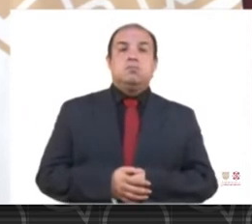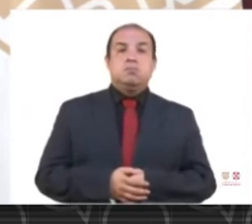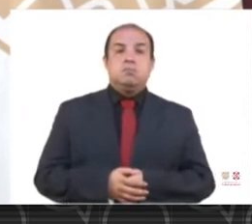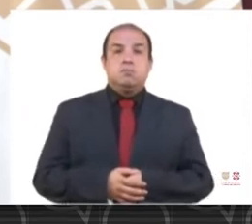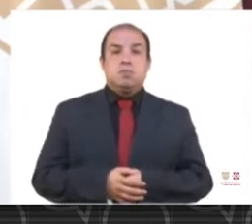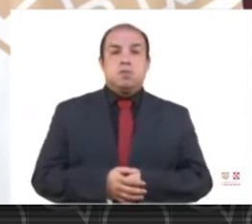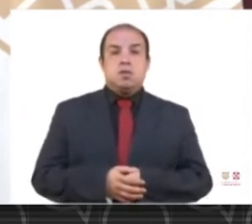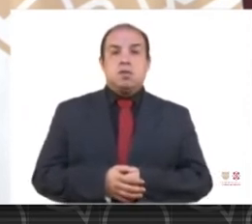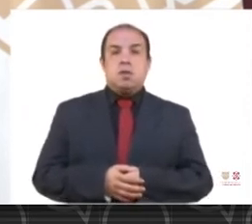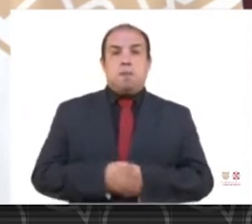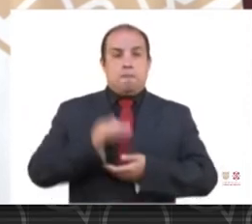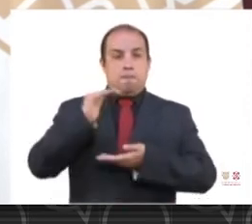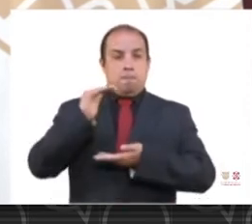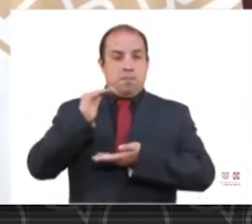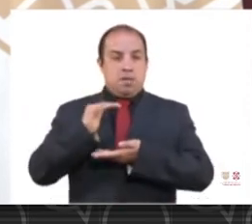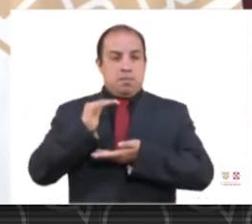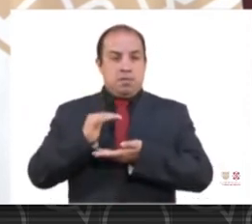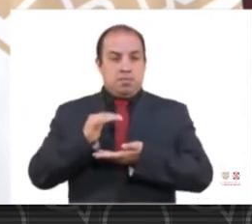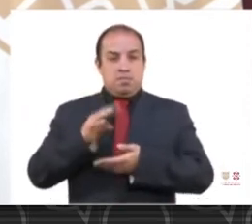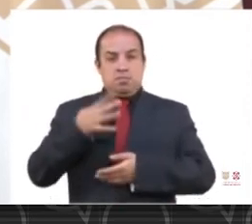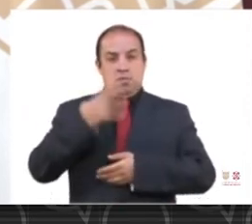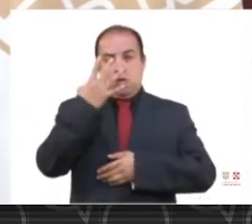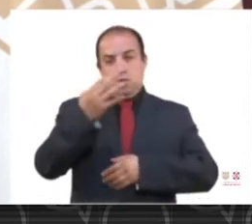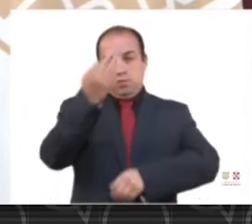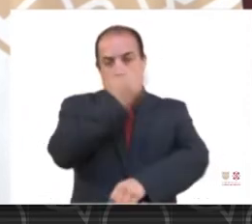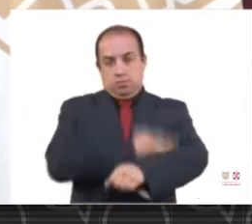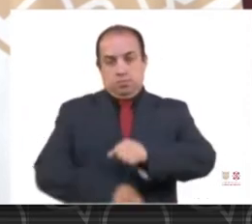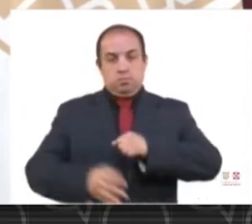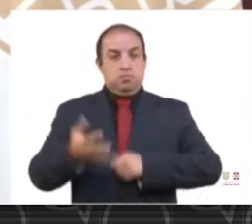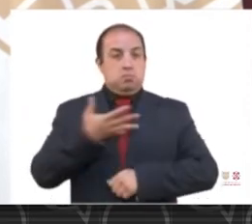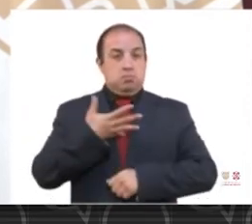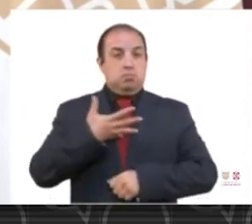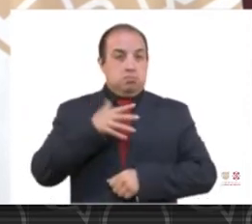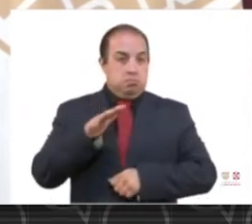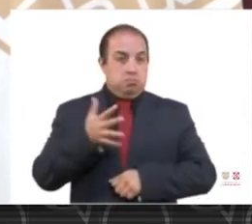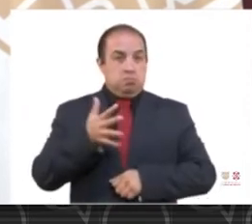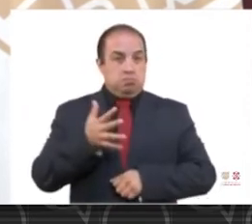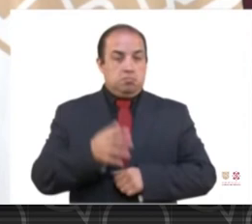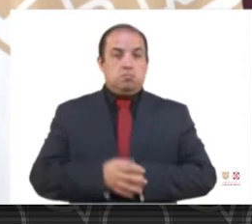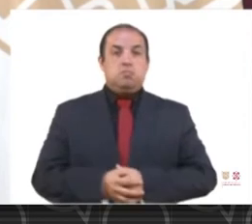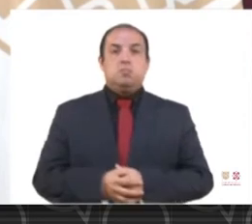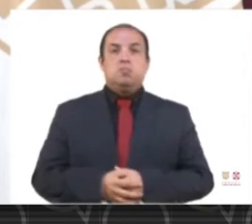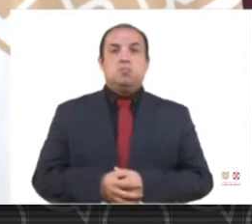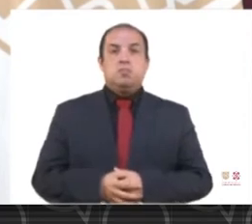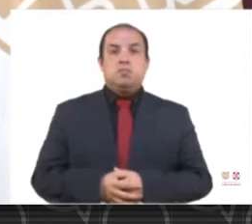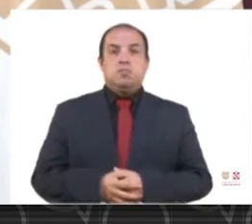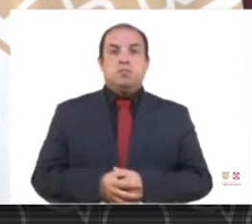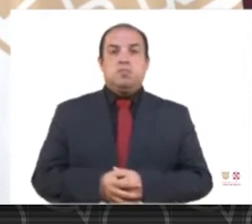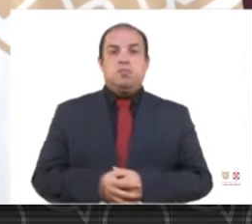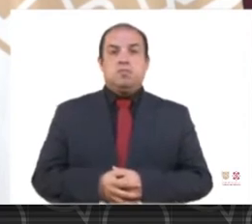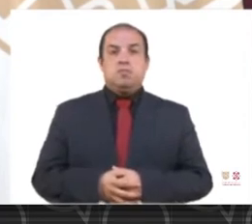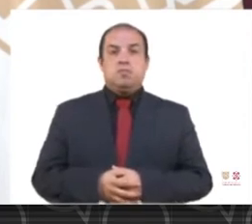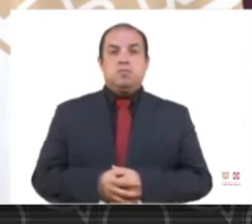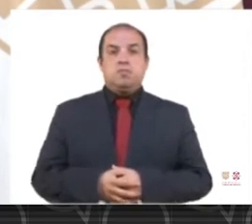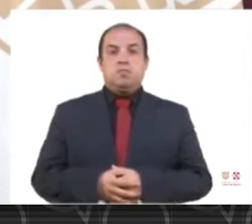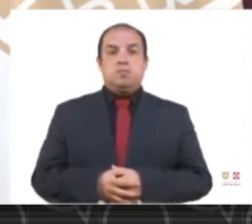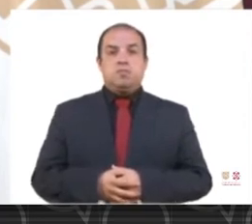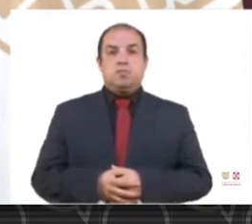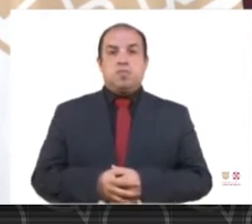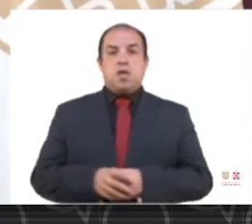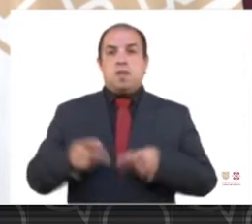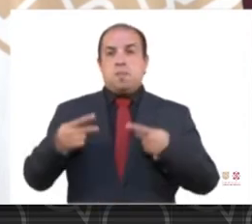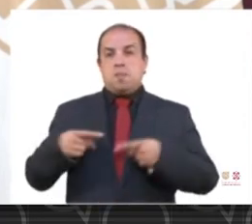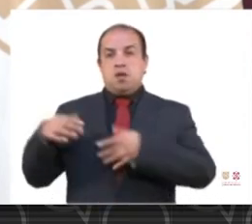poco menos, ya hacia las 4 de la tarde ya tendremos ya más o menos un flujo ya muy